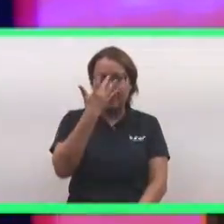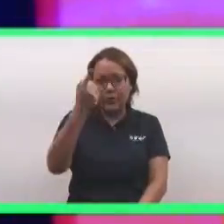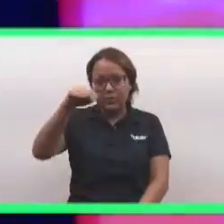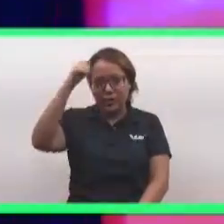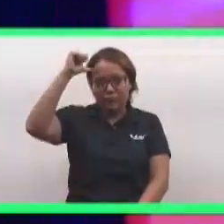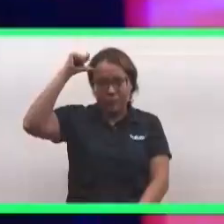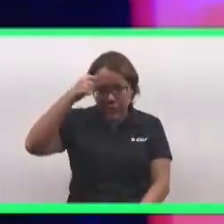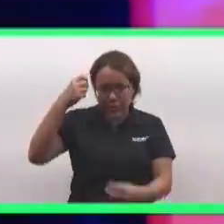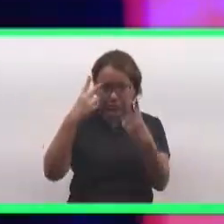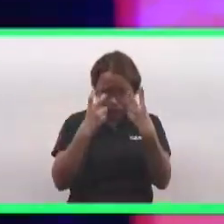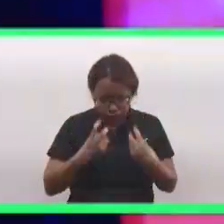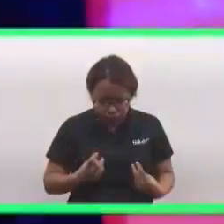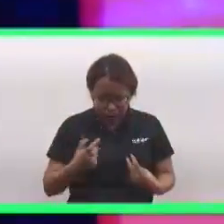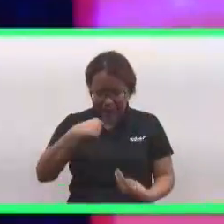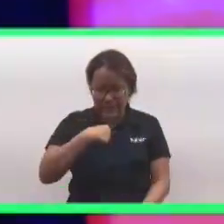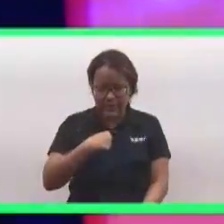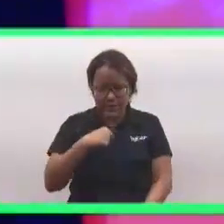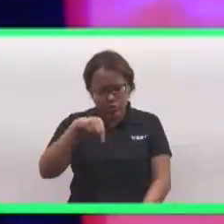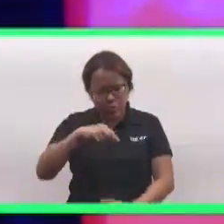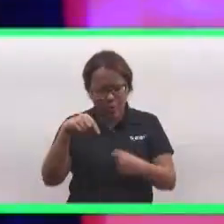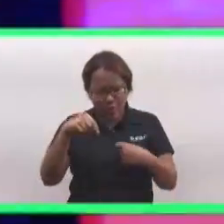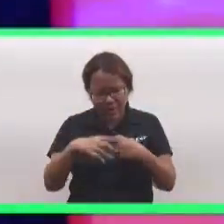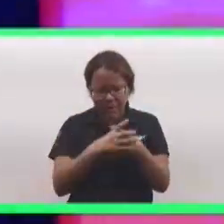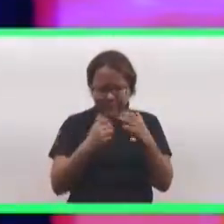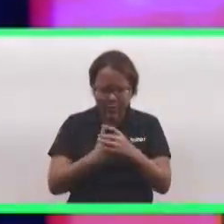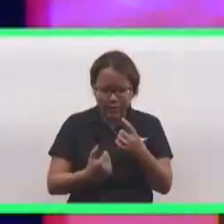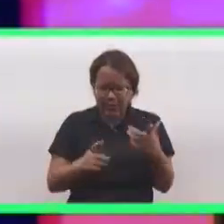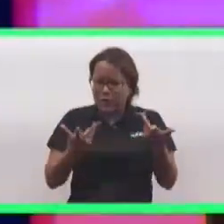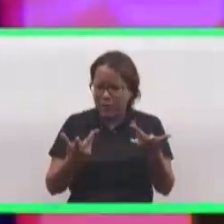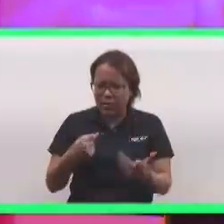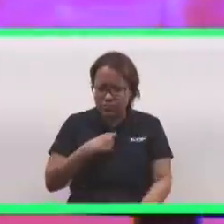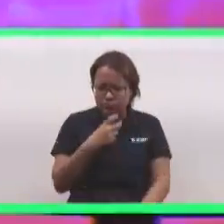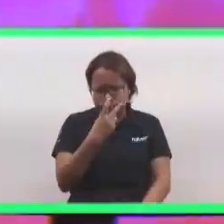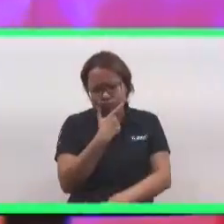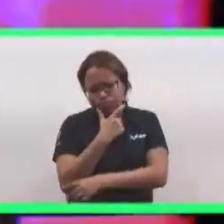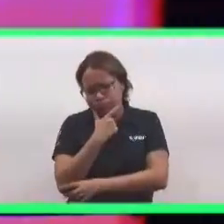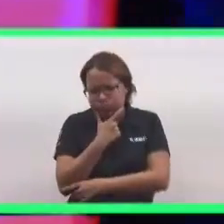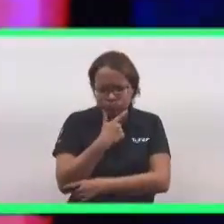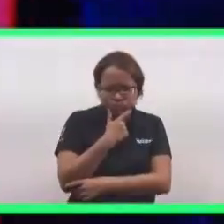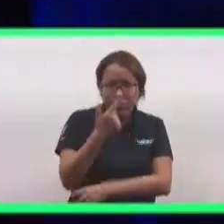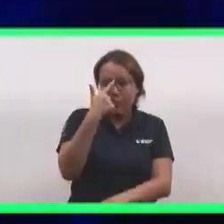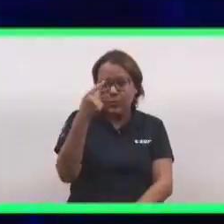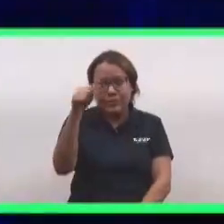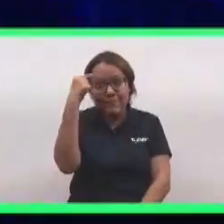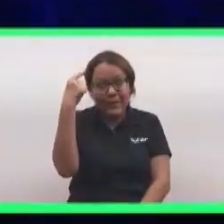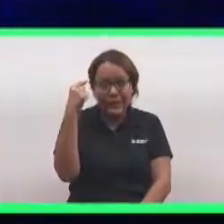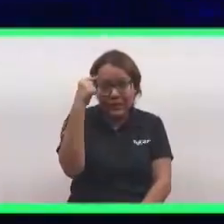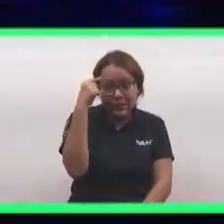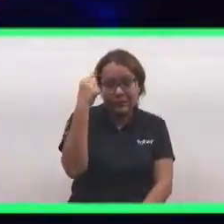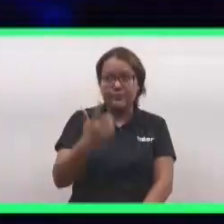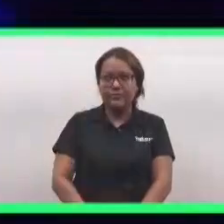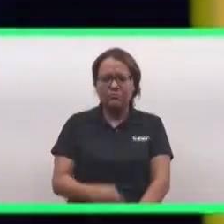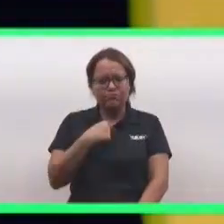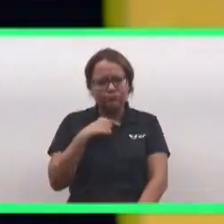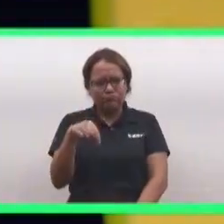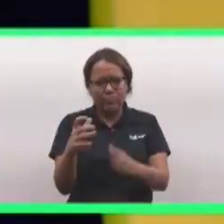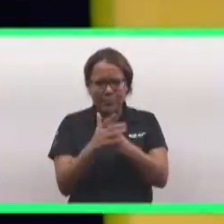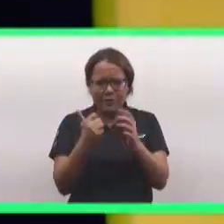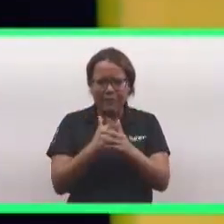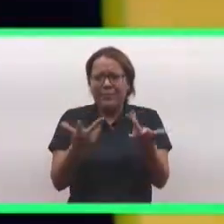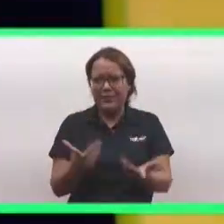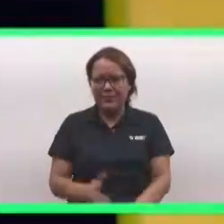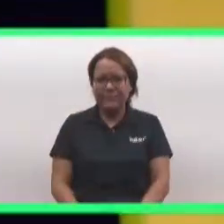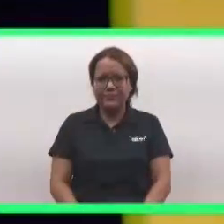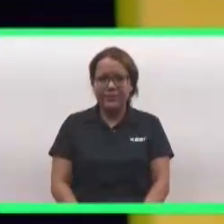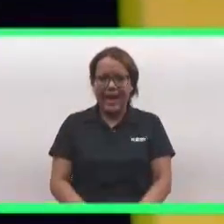Analice qué fue lo que lo llevó ahí. Analice cuáles son las cosas que lo han empujado a esa situación, para muchos comprometedora,